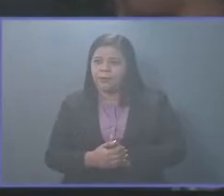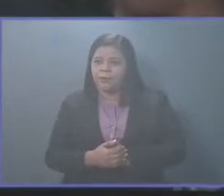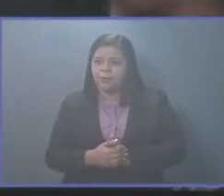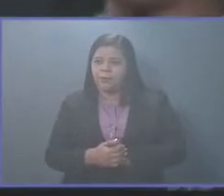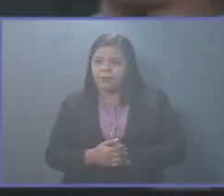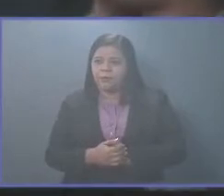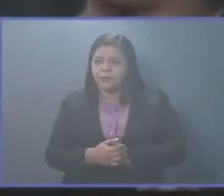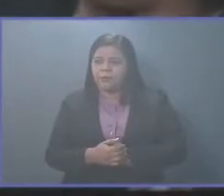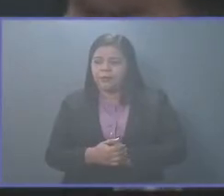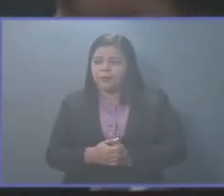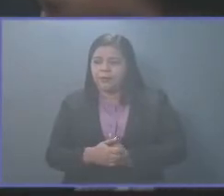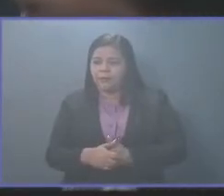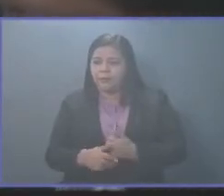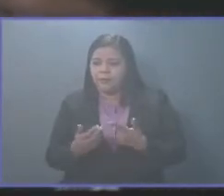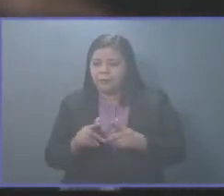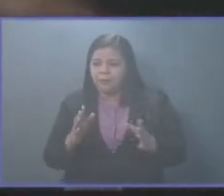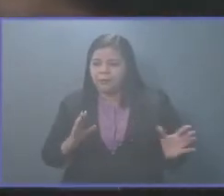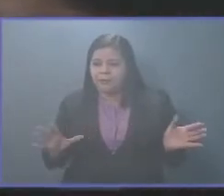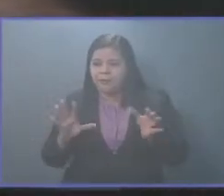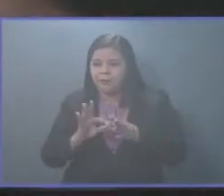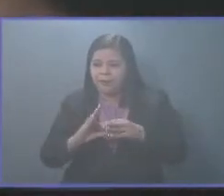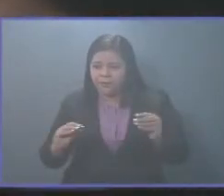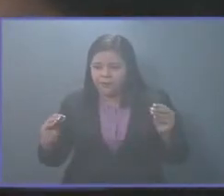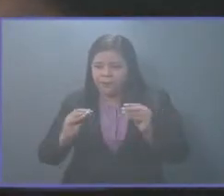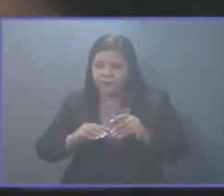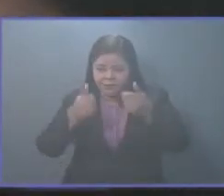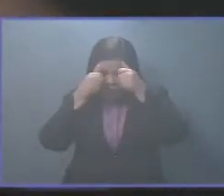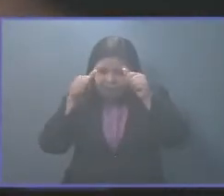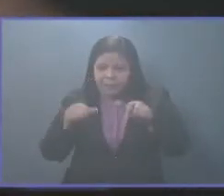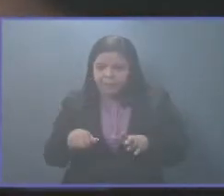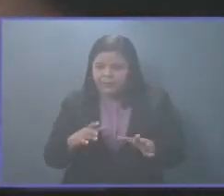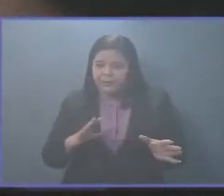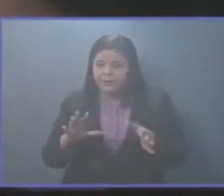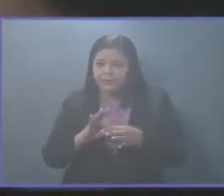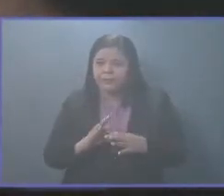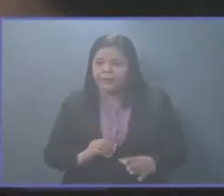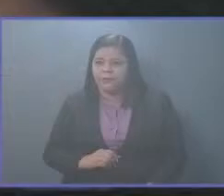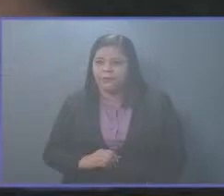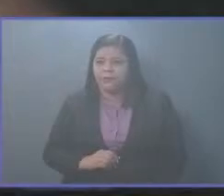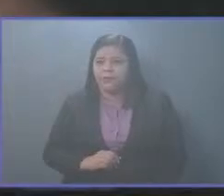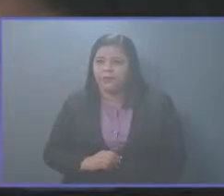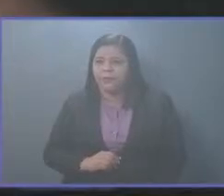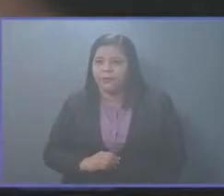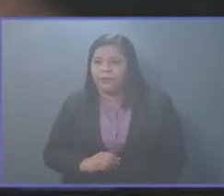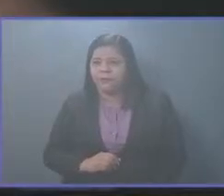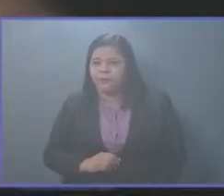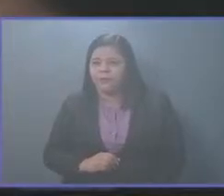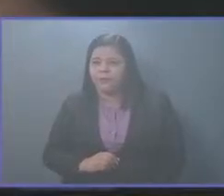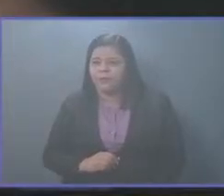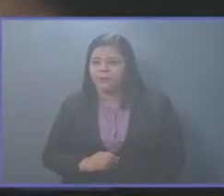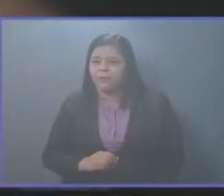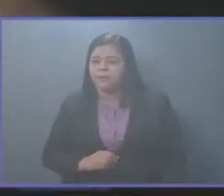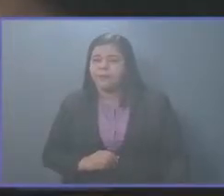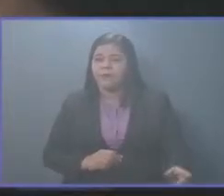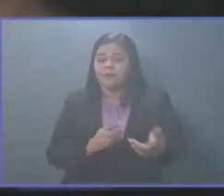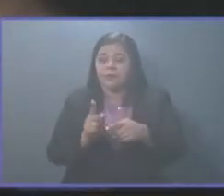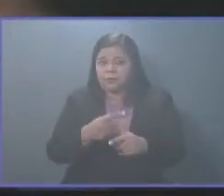tema sanitario. Lo que se ha detectado es que son 20 millones para el Ministerio de